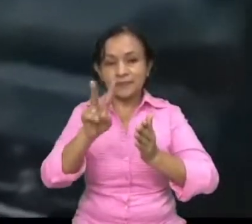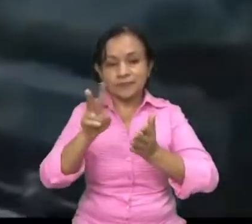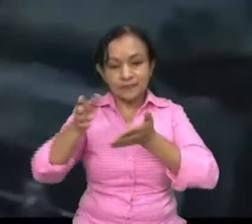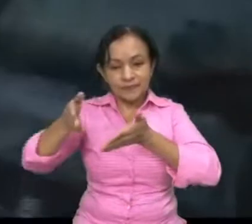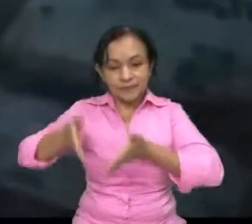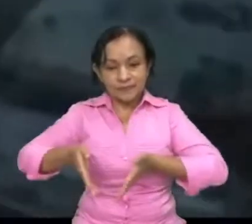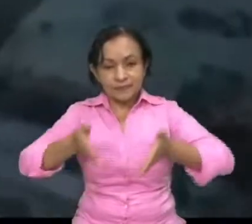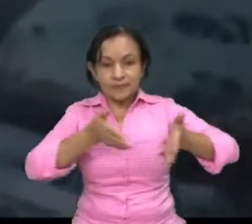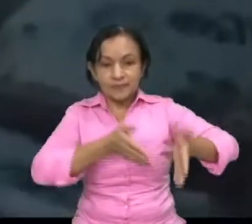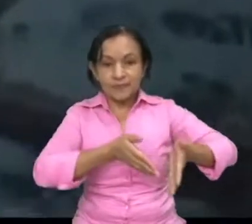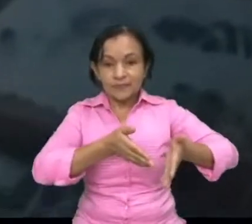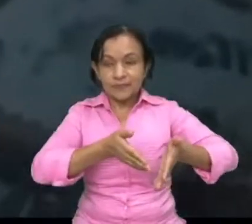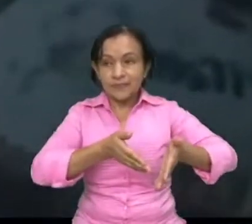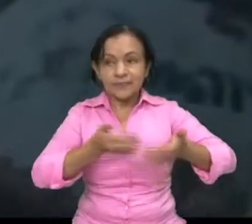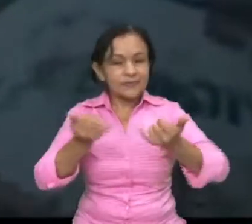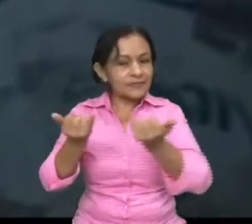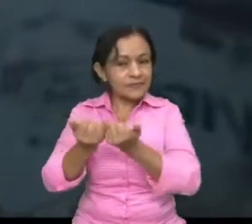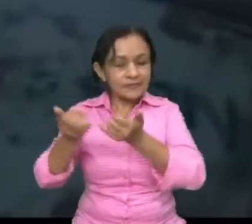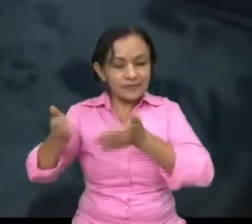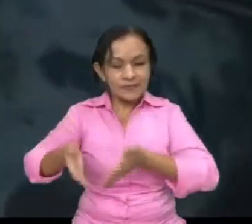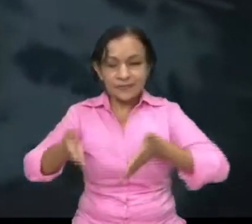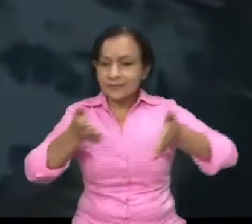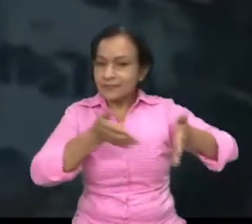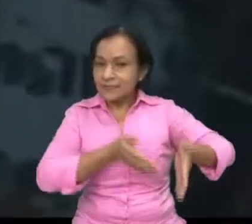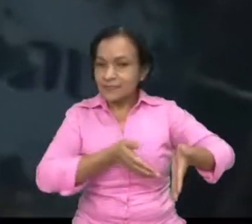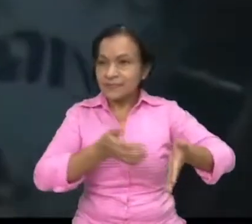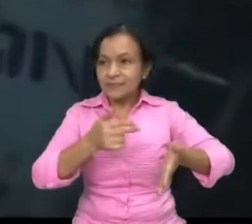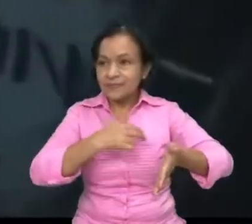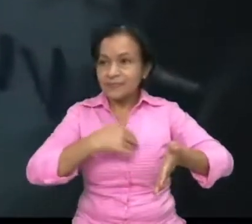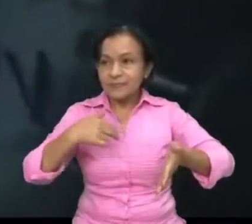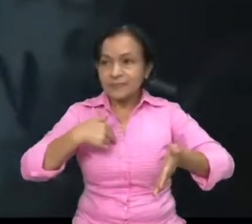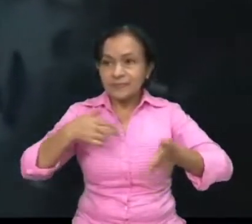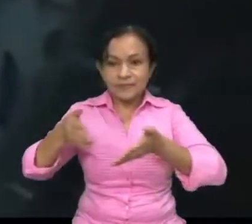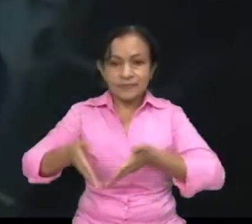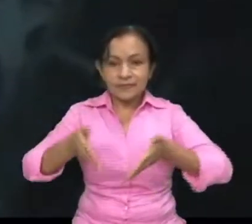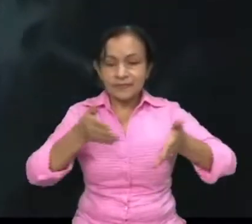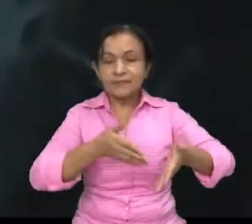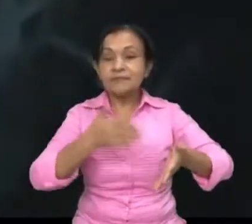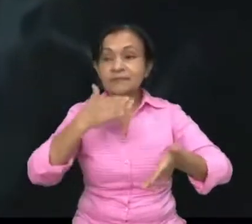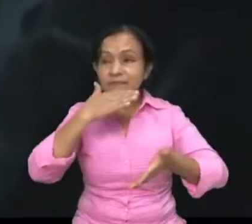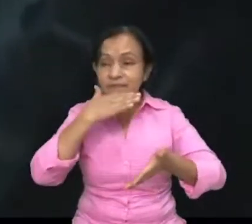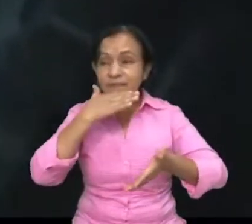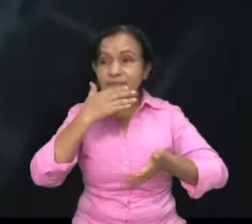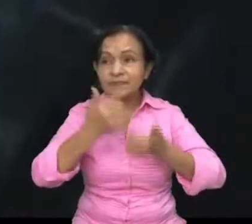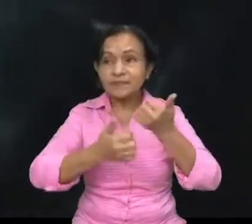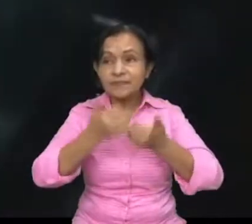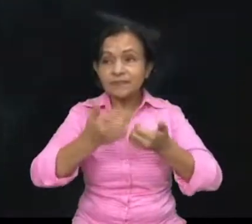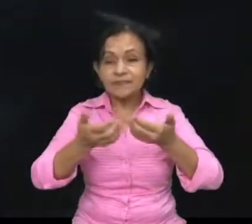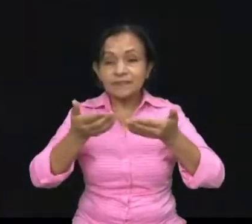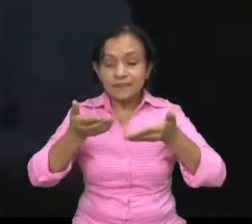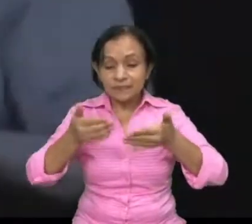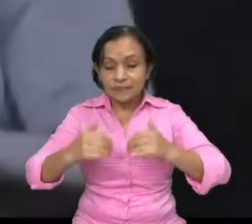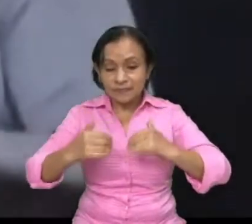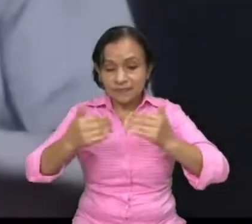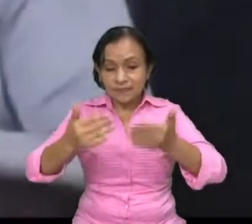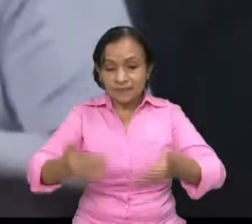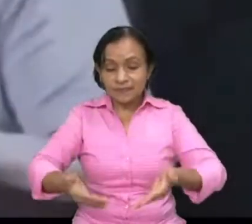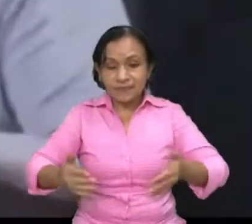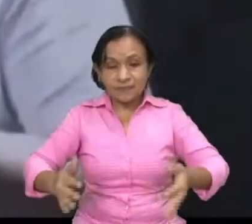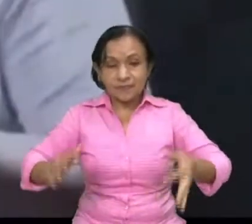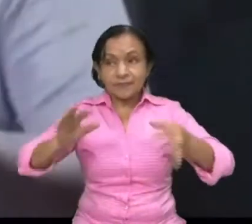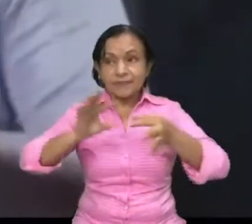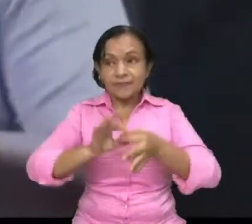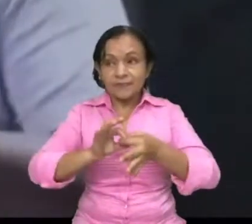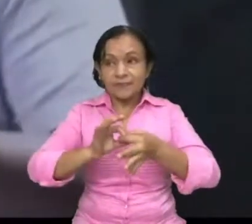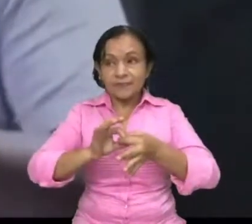conocen como gemelos idénticos en la población, estos tipos de gemelos tienen muchas complicaciones en los que las placentas están